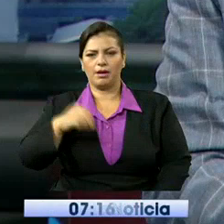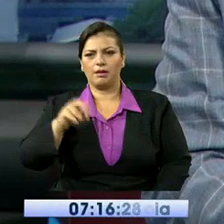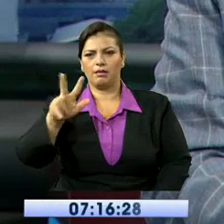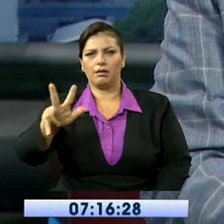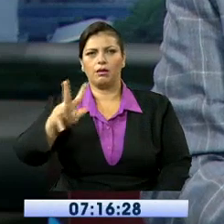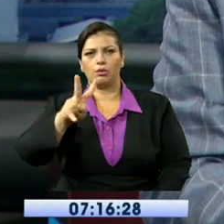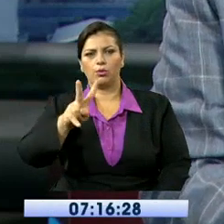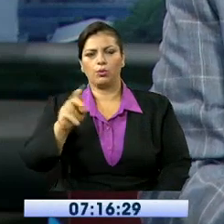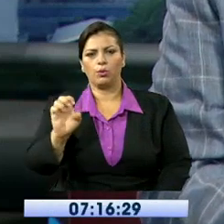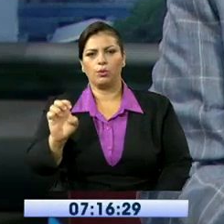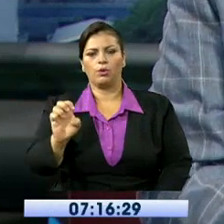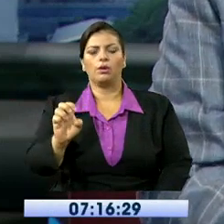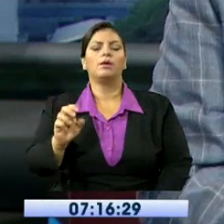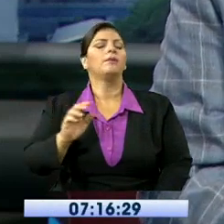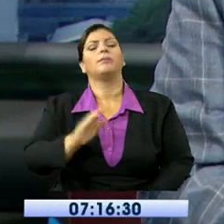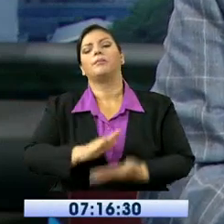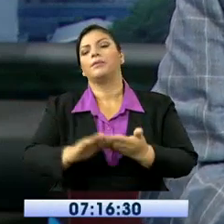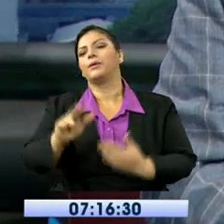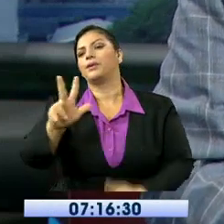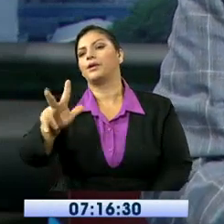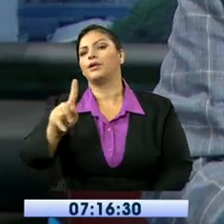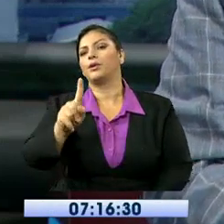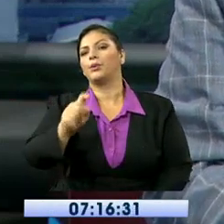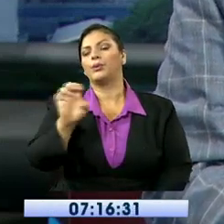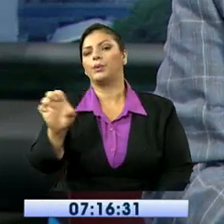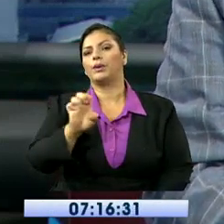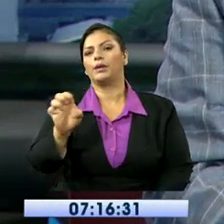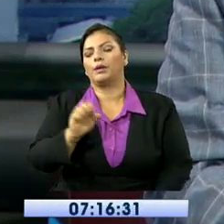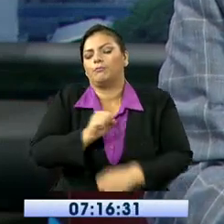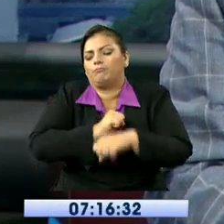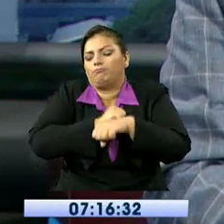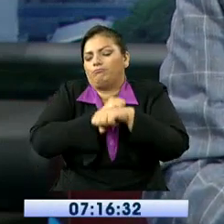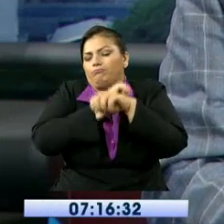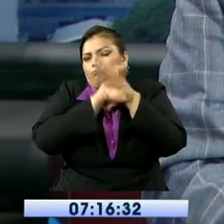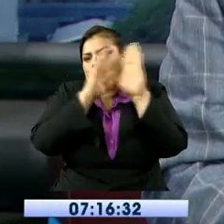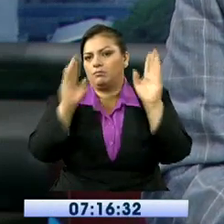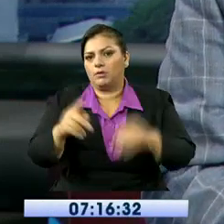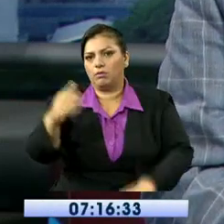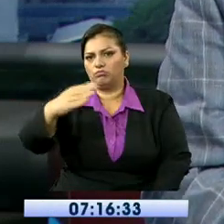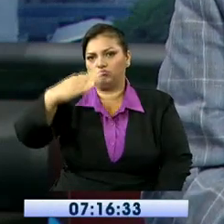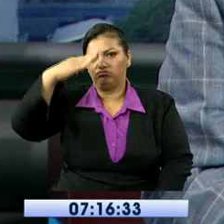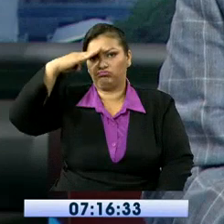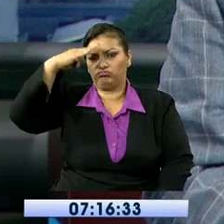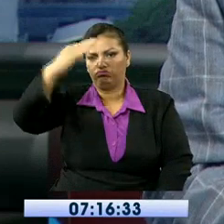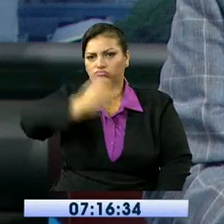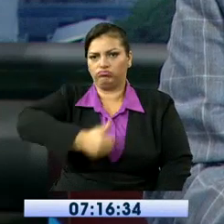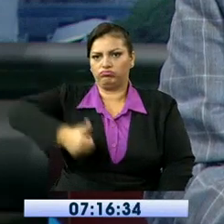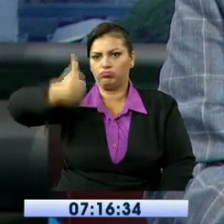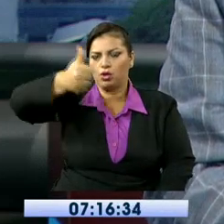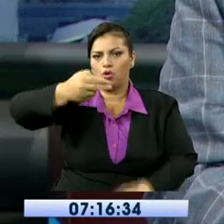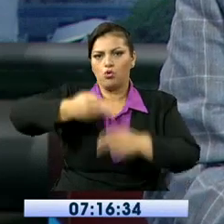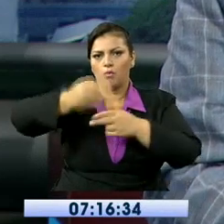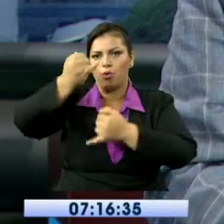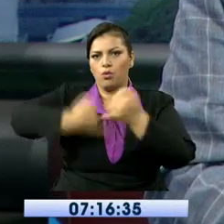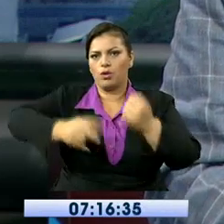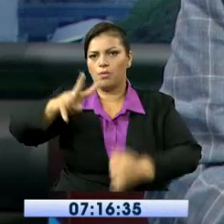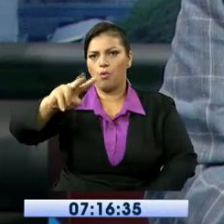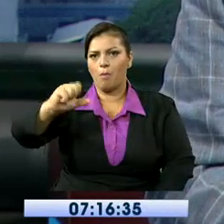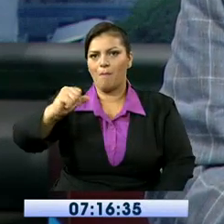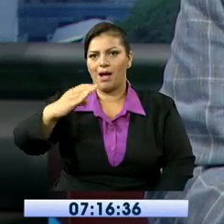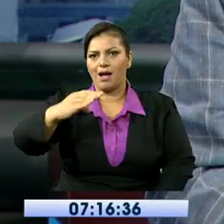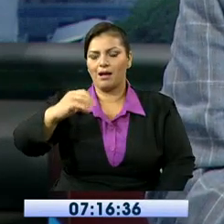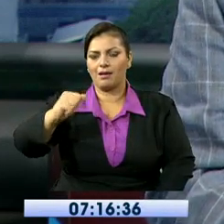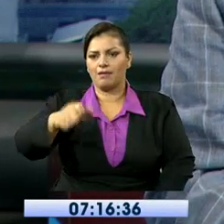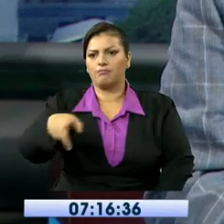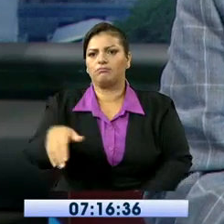Unidos. Baca permanecía en ese país desde junio del 2013 y era investigado en Ecuador por el presunto delito de lesa